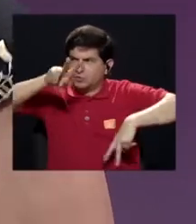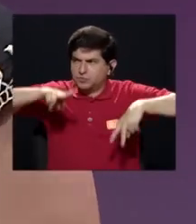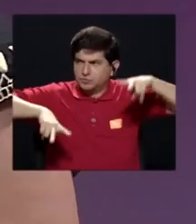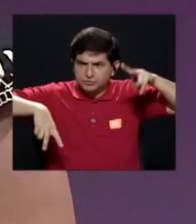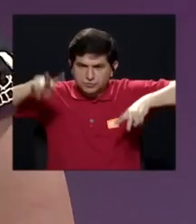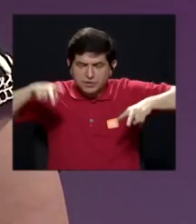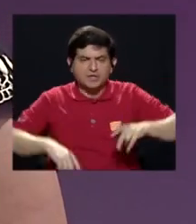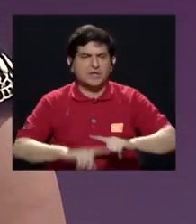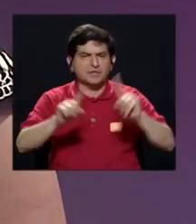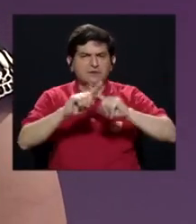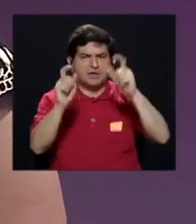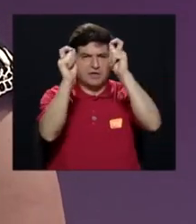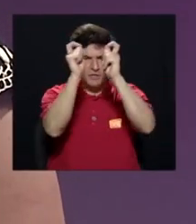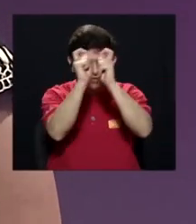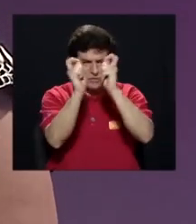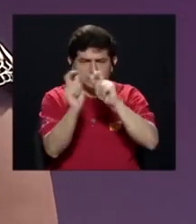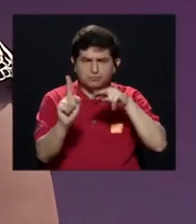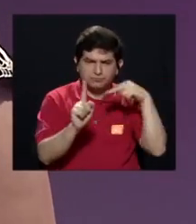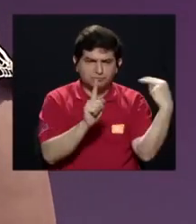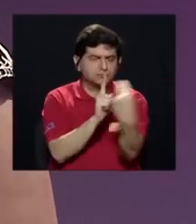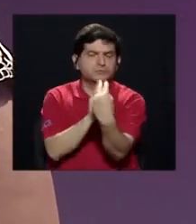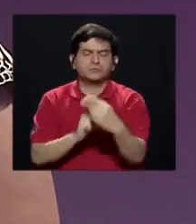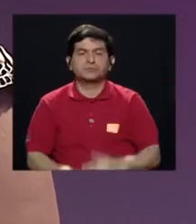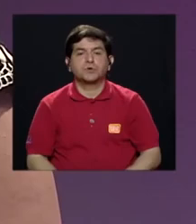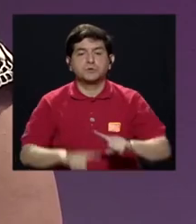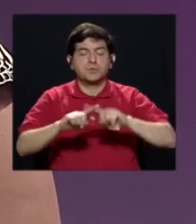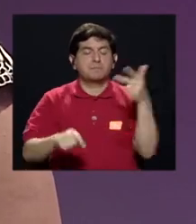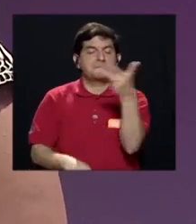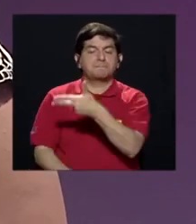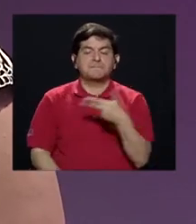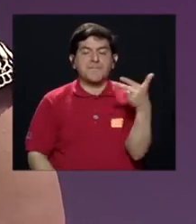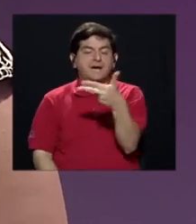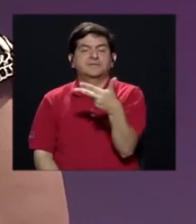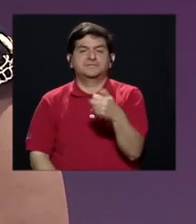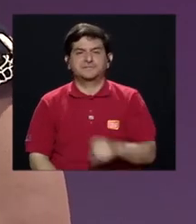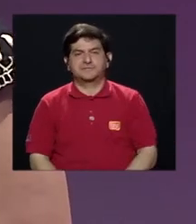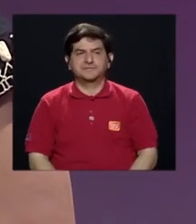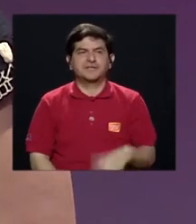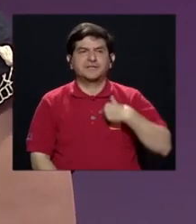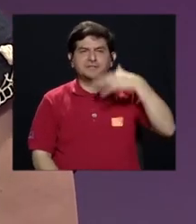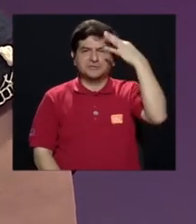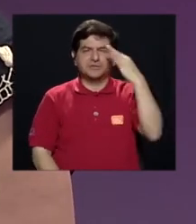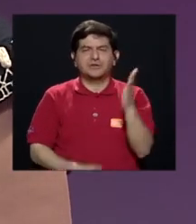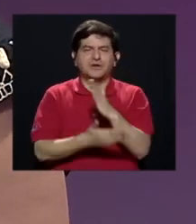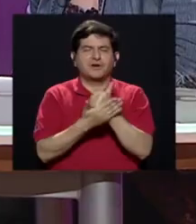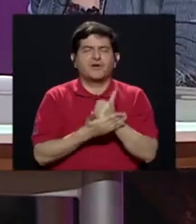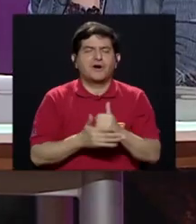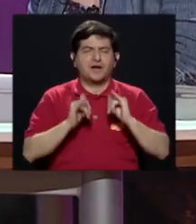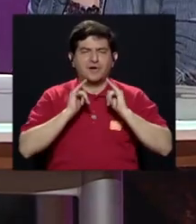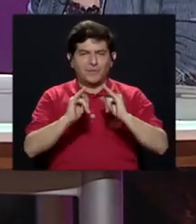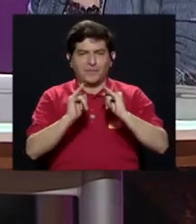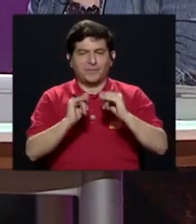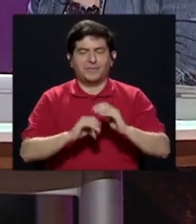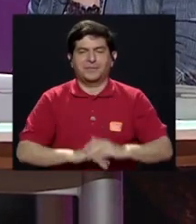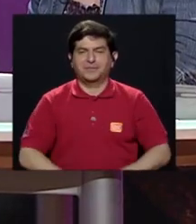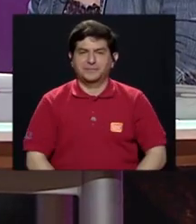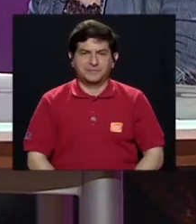y muchos puntos de vista. Sin embargo, yo creo que en las tres hay como una cosita que se encuentra, que es como